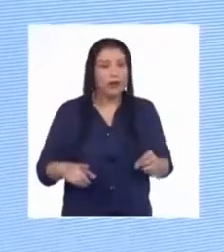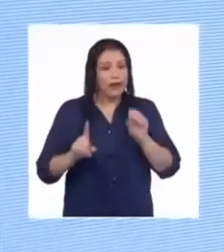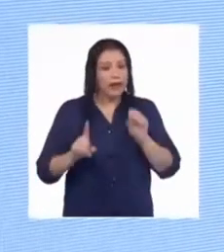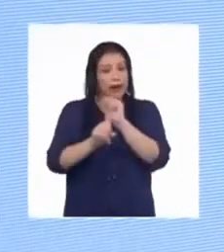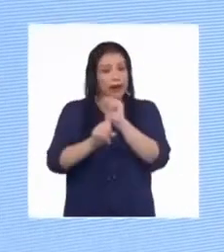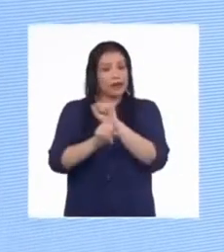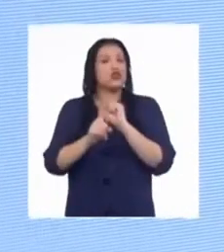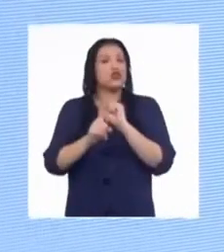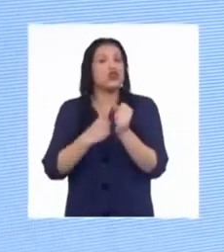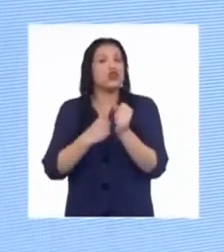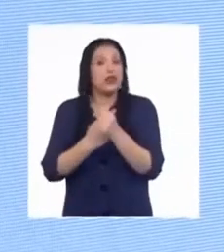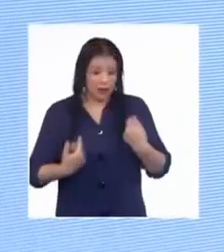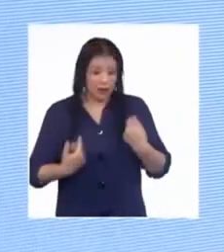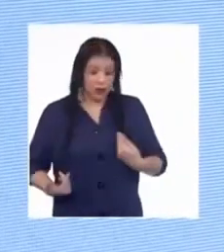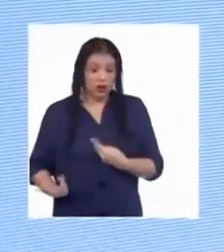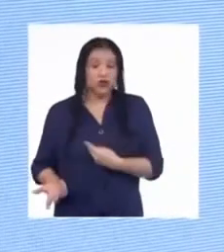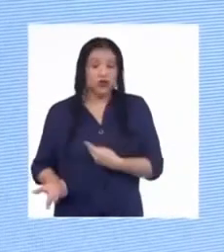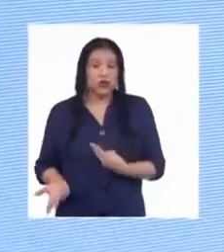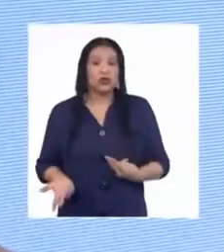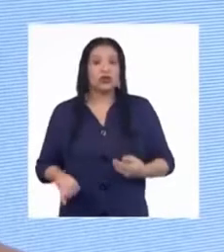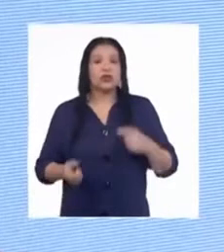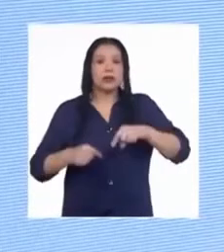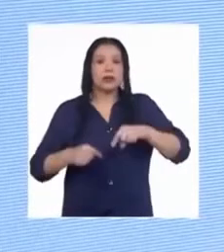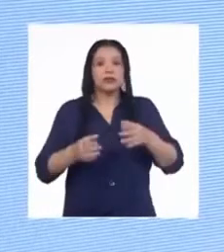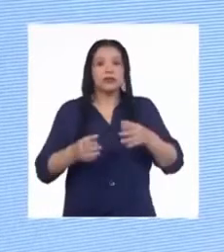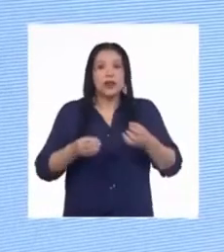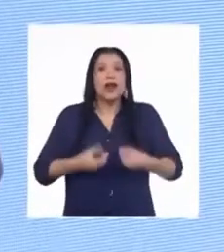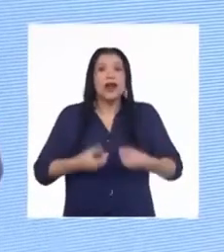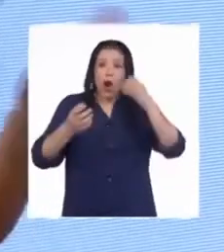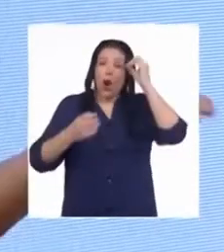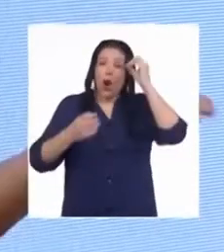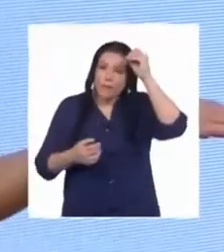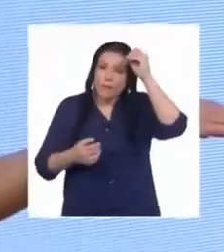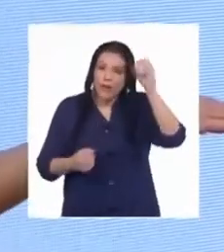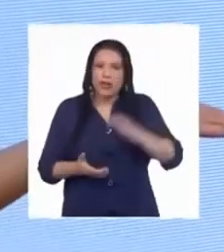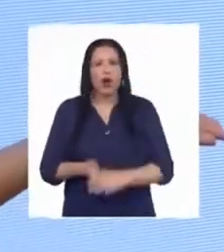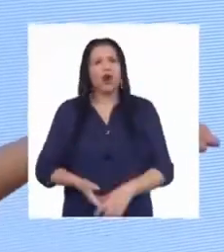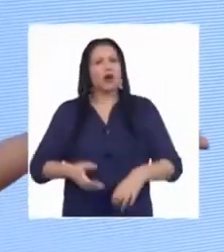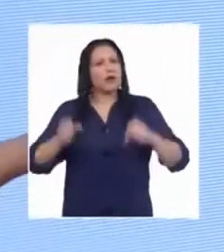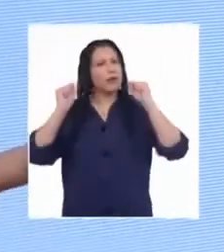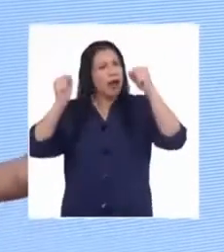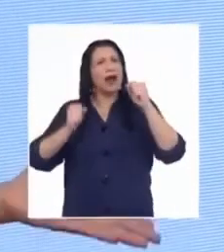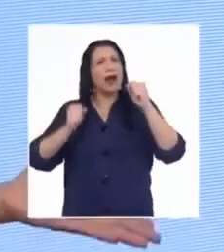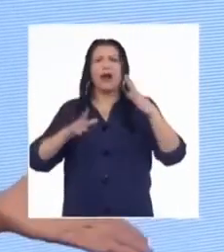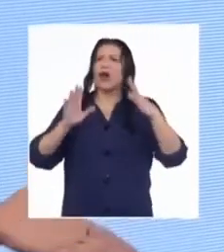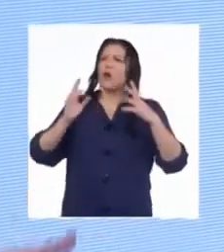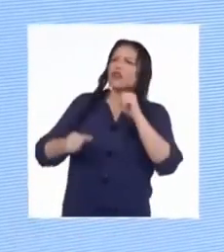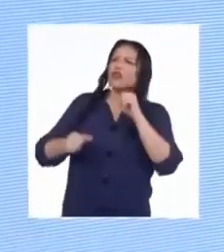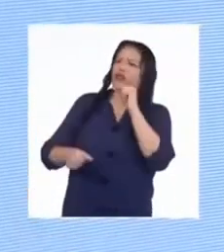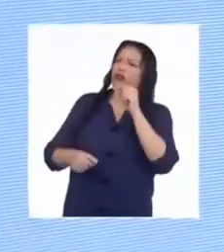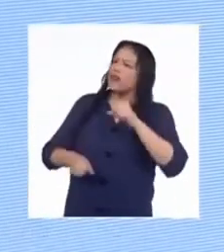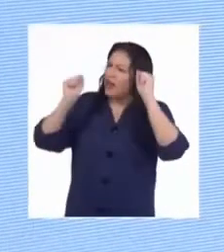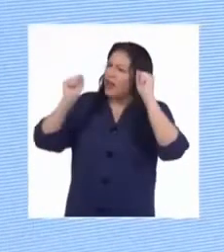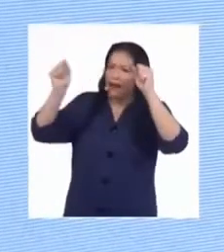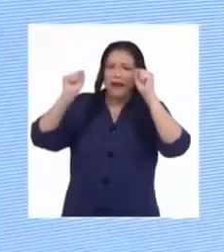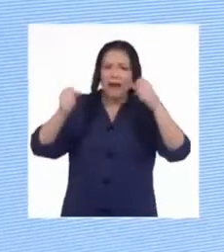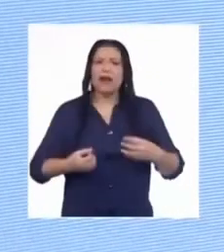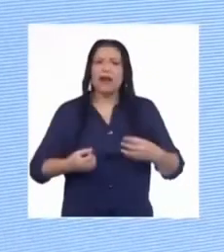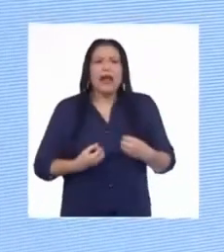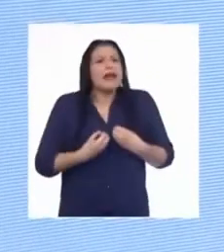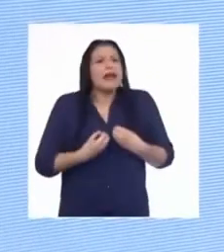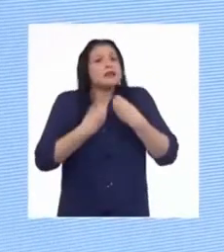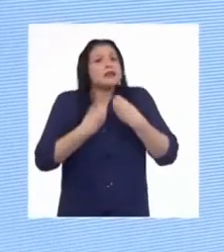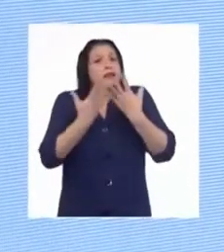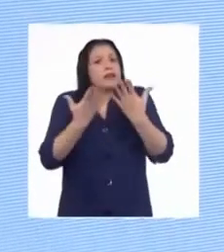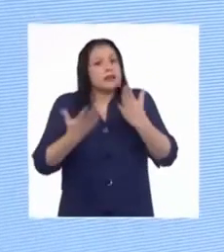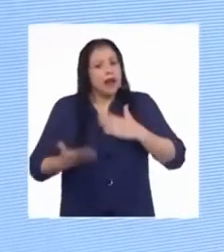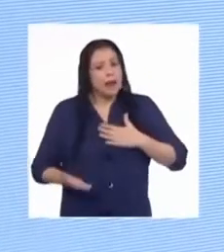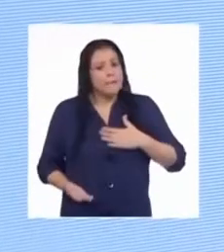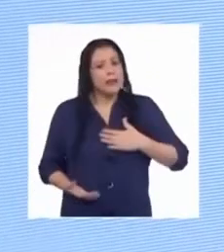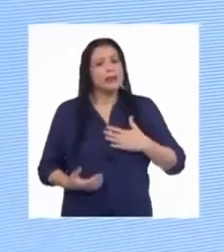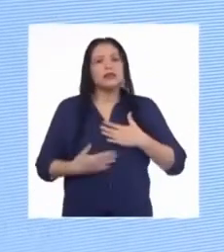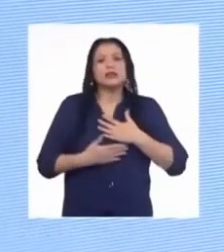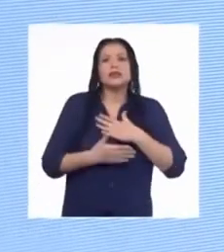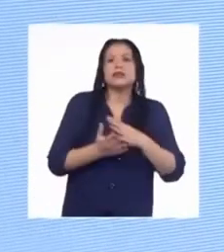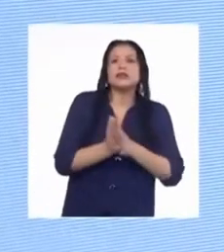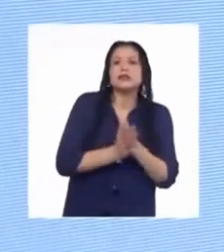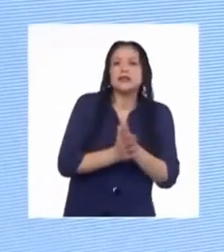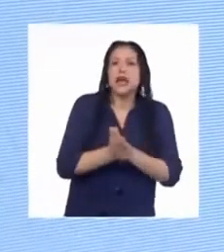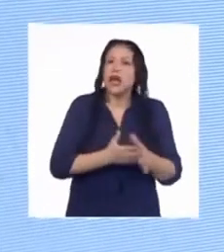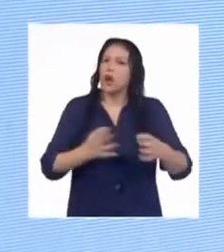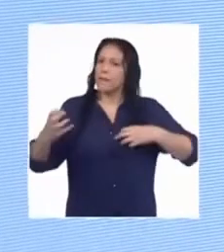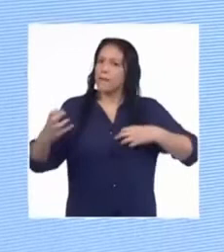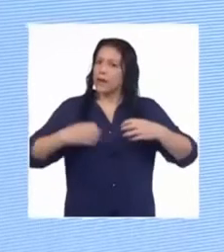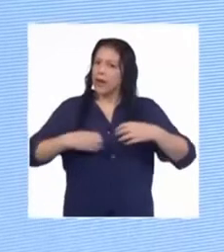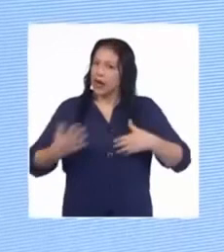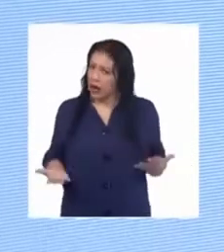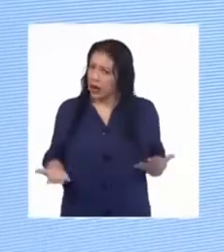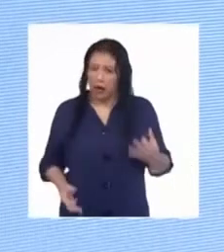que somos nosotros debe hacerse escuchar. Hay que alzar la voz cuando haga falta, expresar nuestros deseos, nuestros